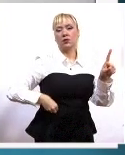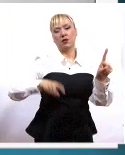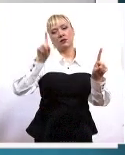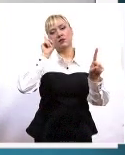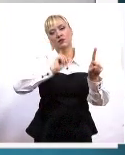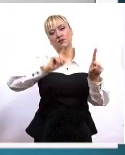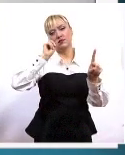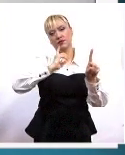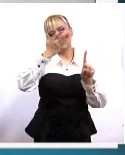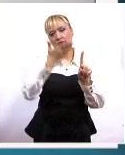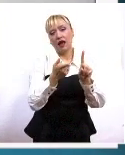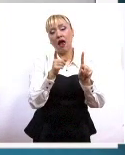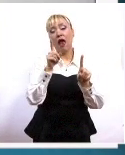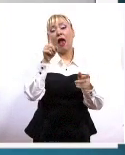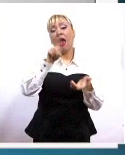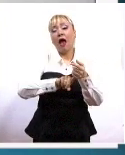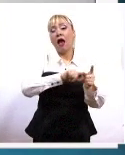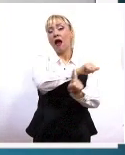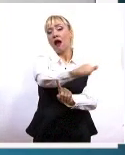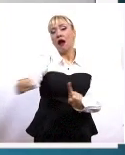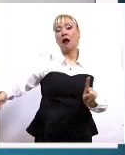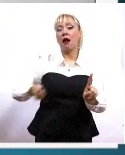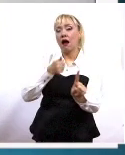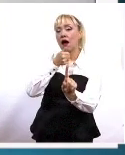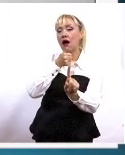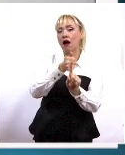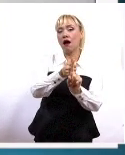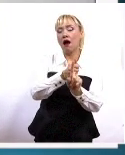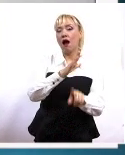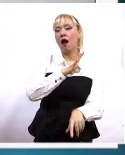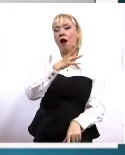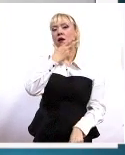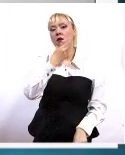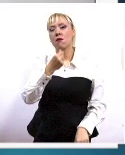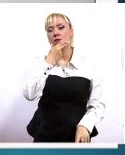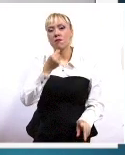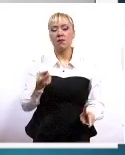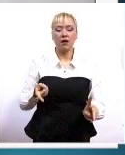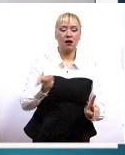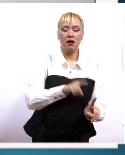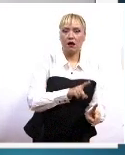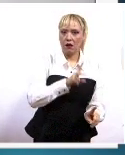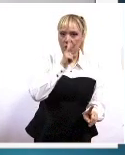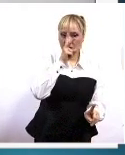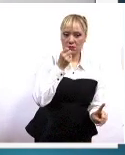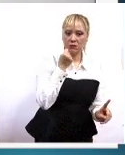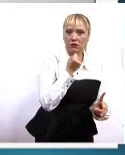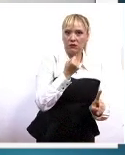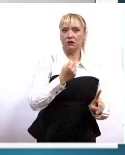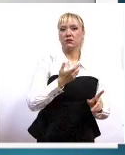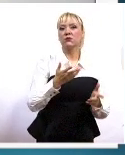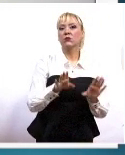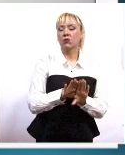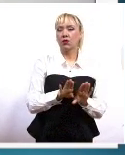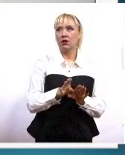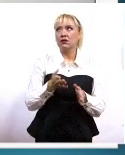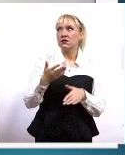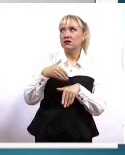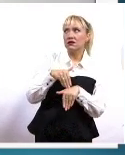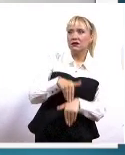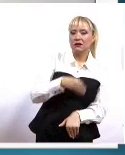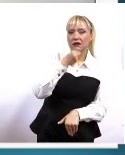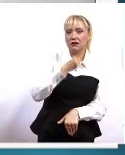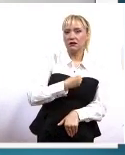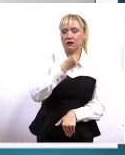lo comete bajo la amenaza o dominio del tratante. Y esto, insisto, es una